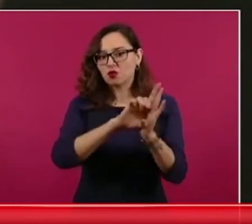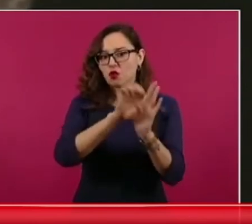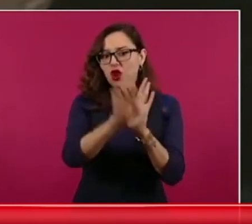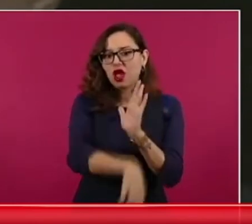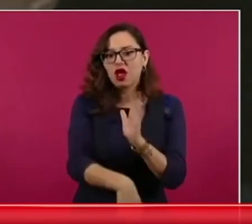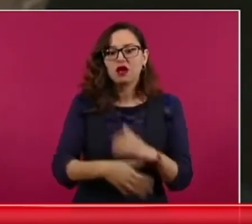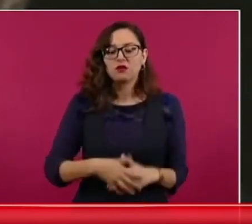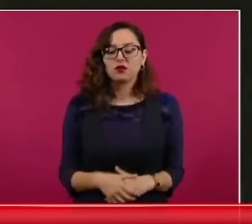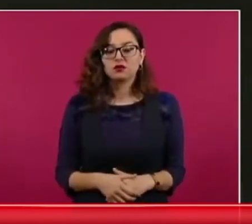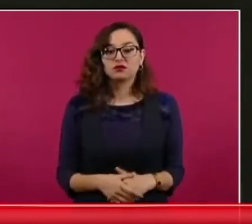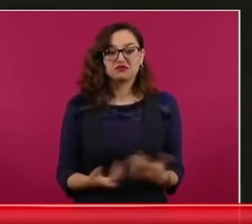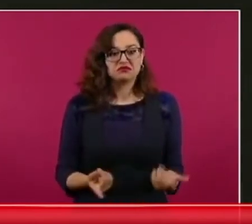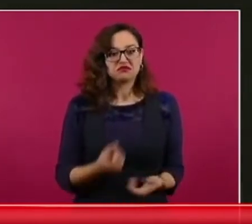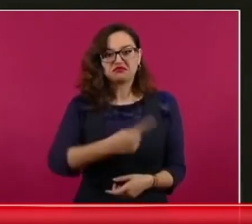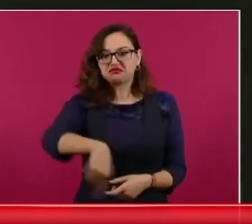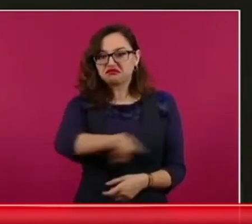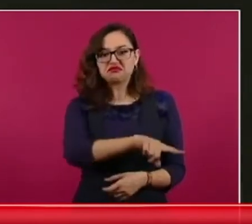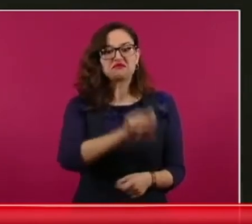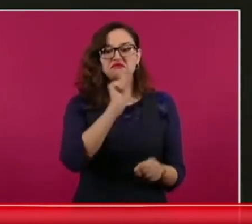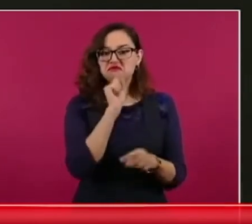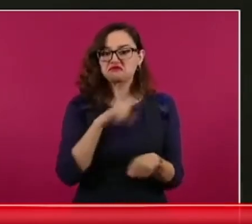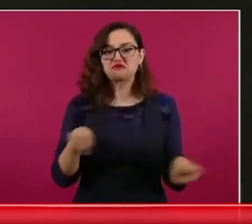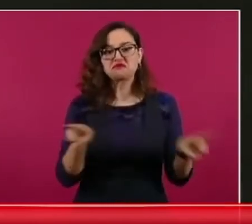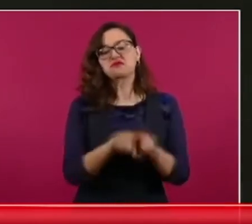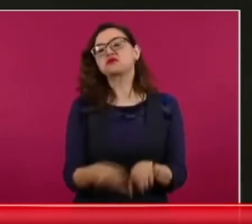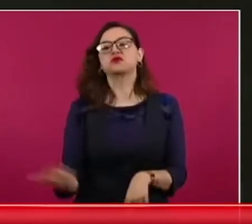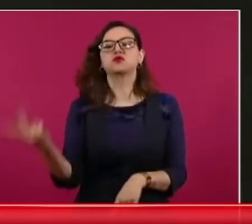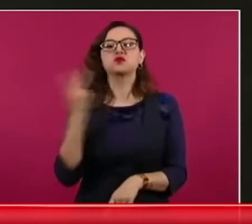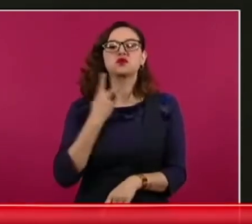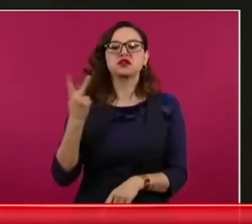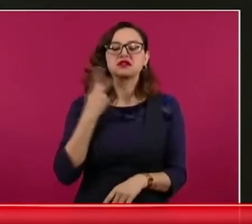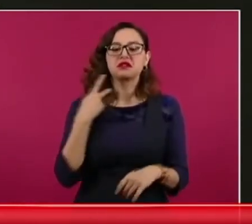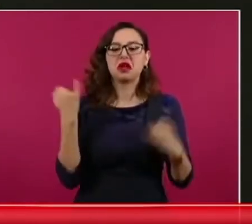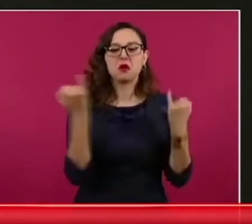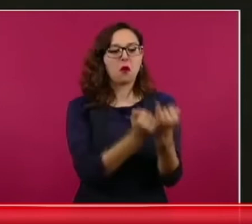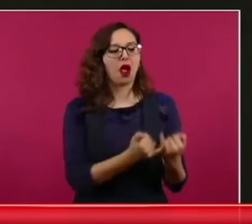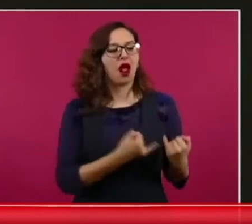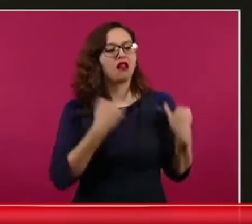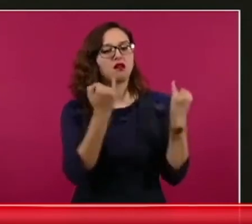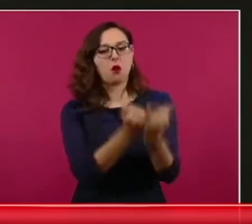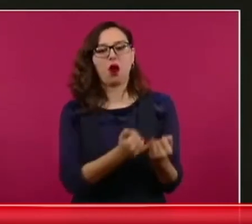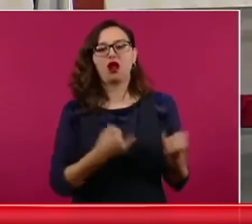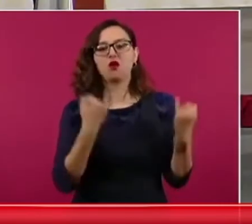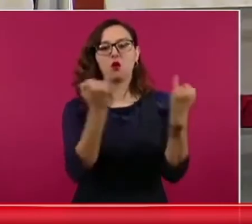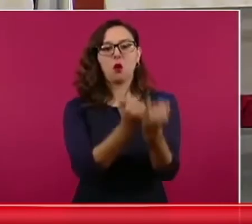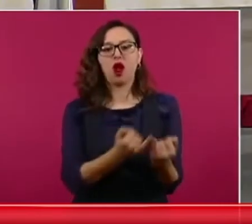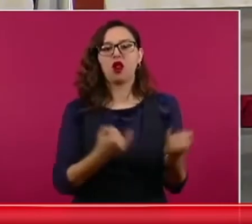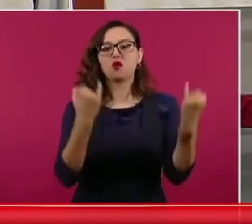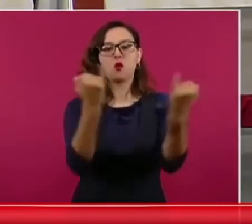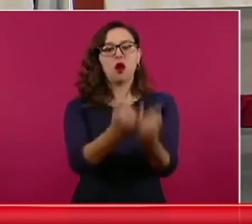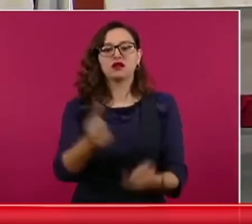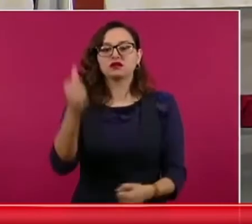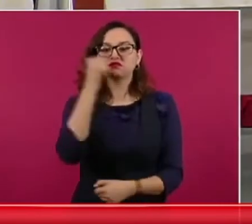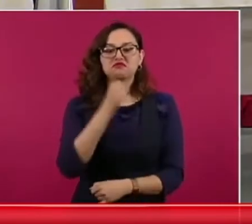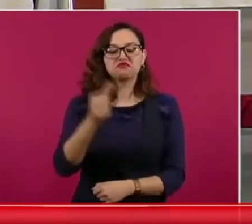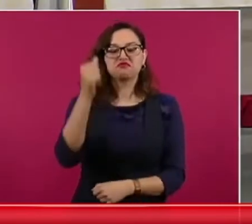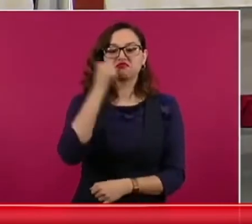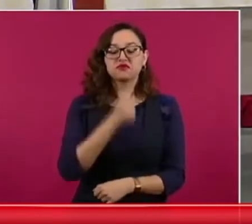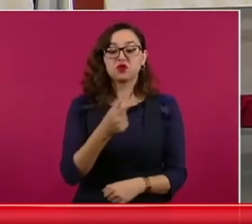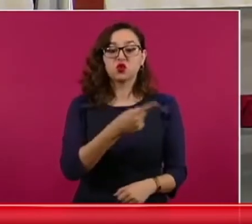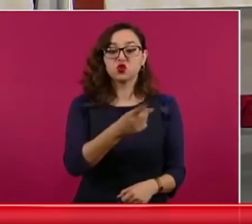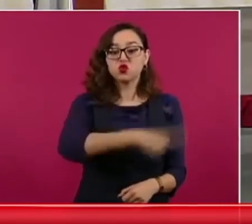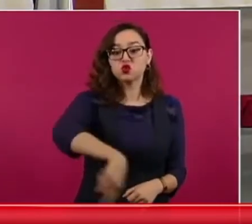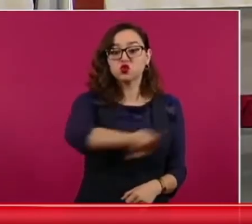y mantienen la misma política de siempre, esa donde todos los intereses